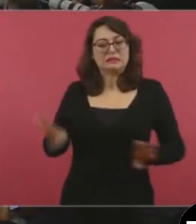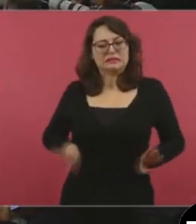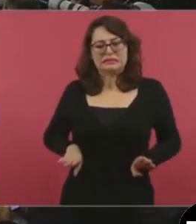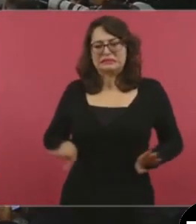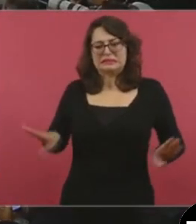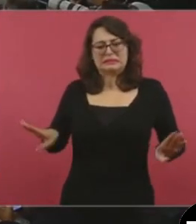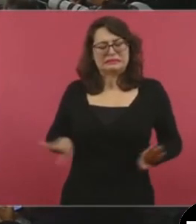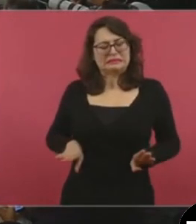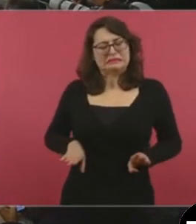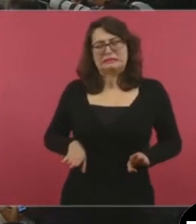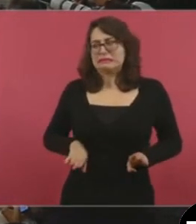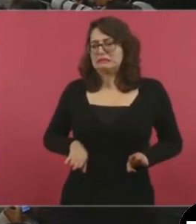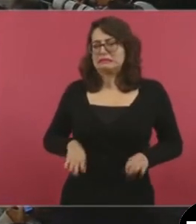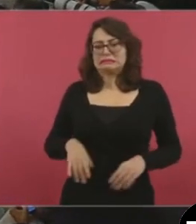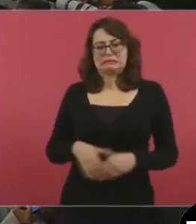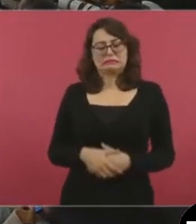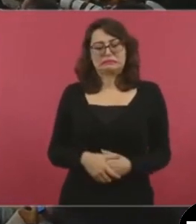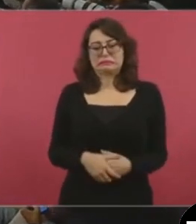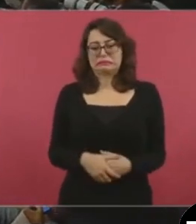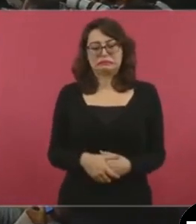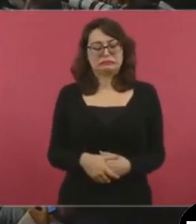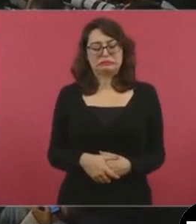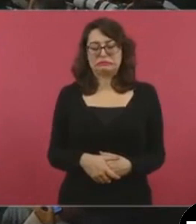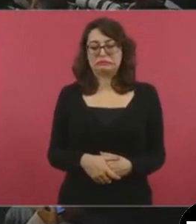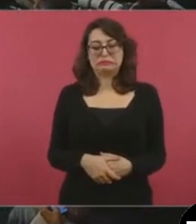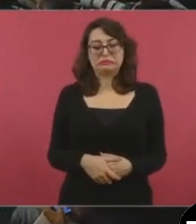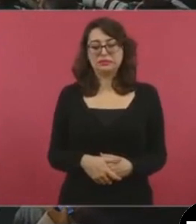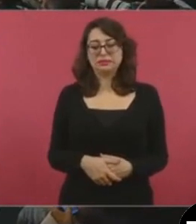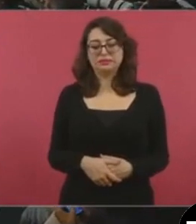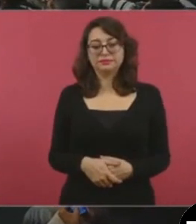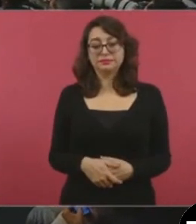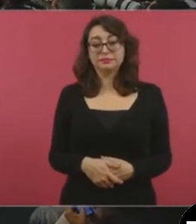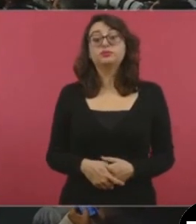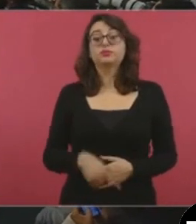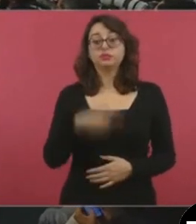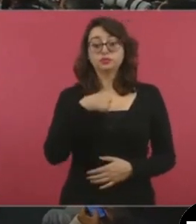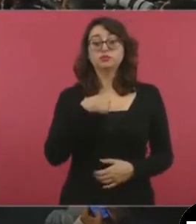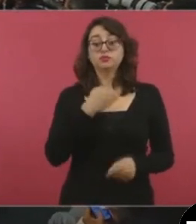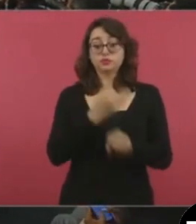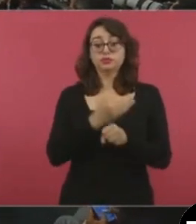ojalá la gente pueda